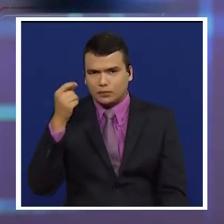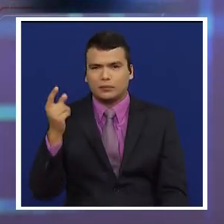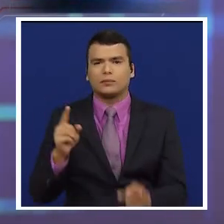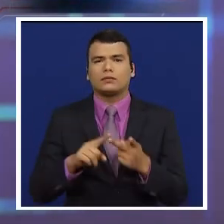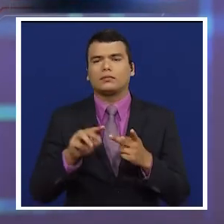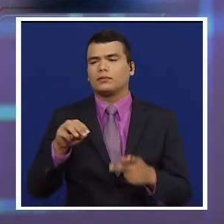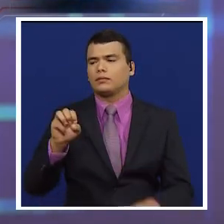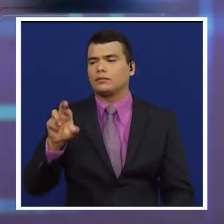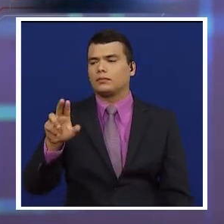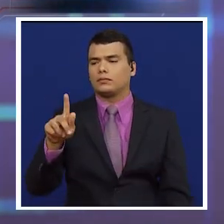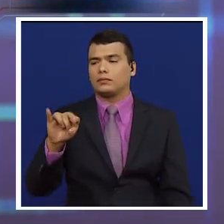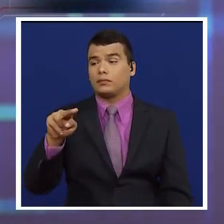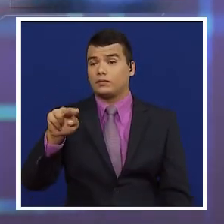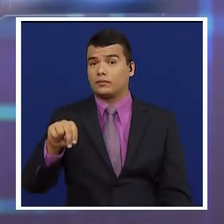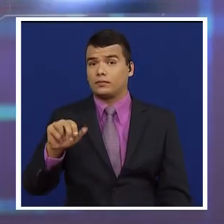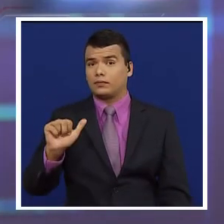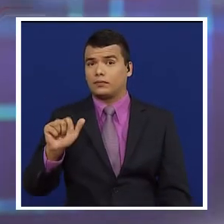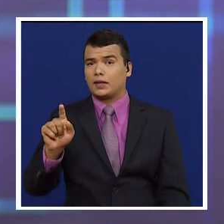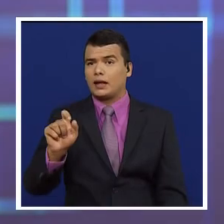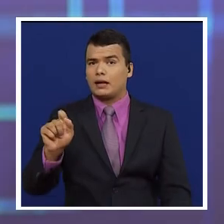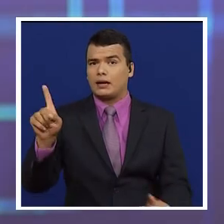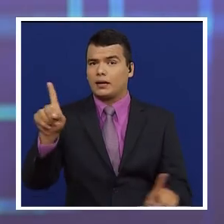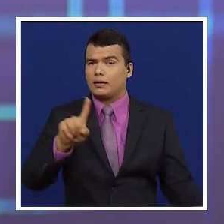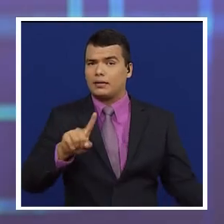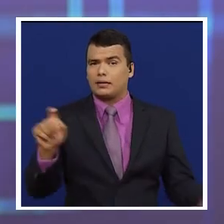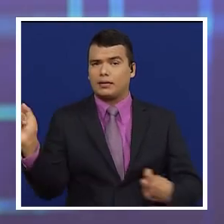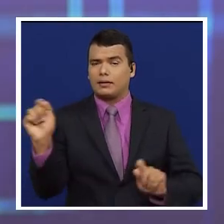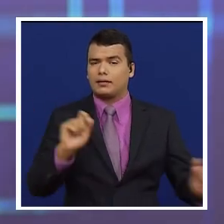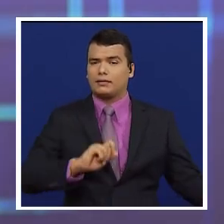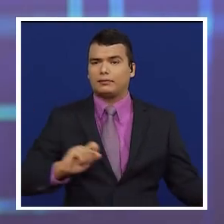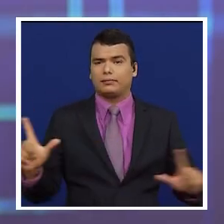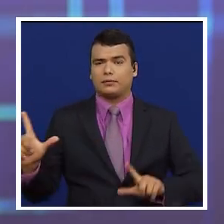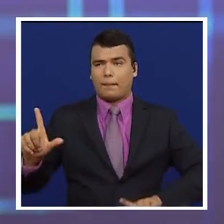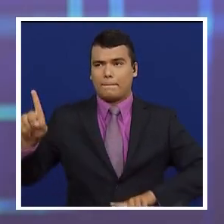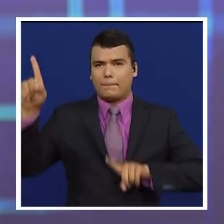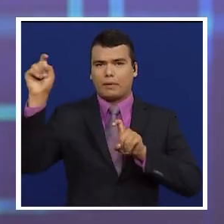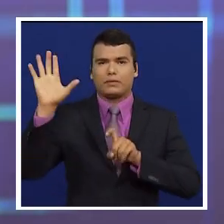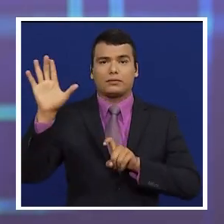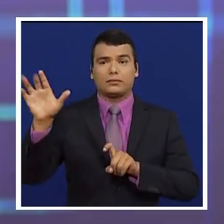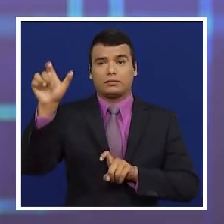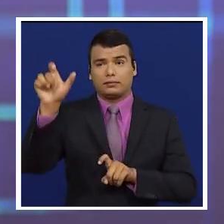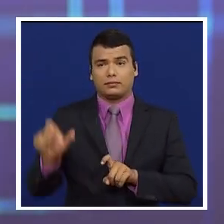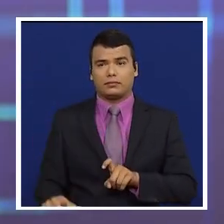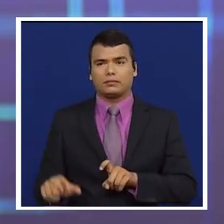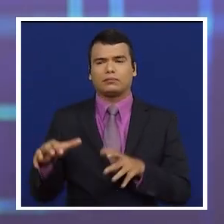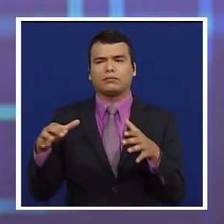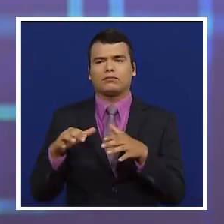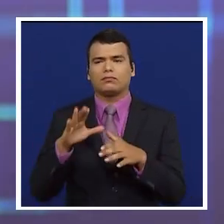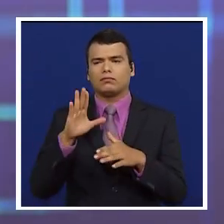listos para ser exportado. El ejército señaló al ELN de ser el responsable de este estupefaciente.